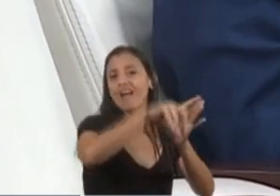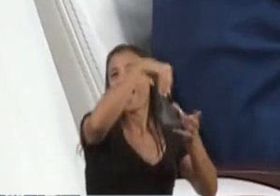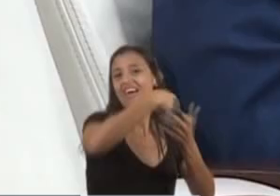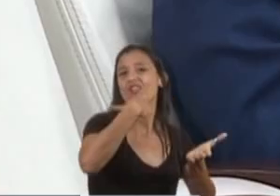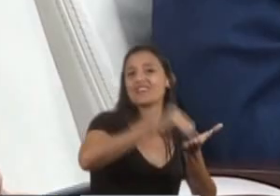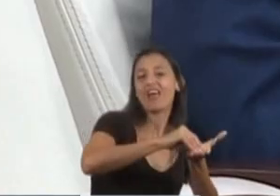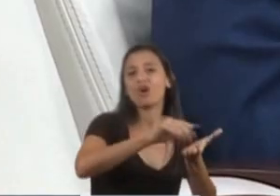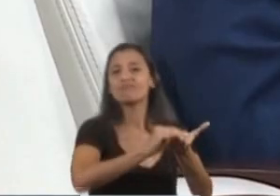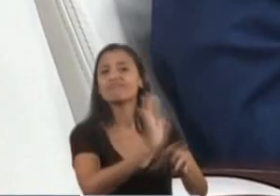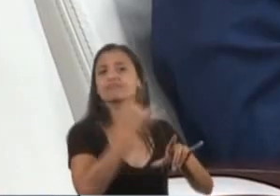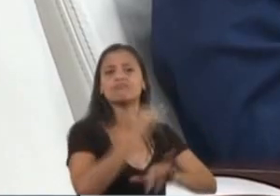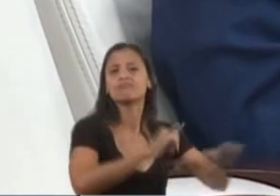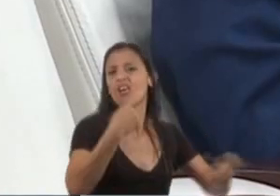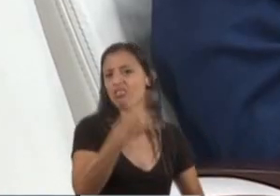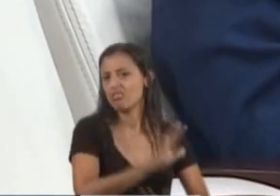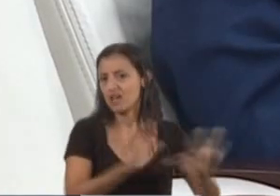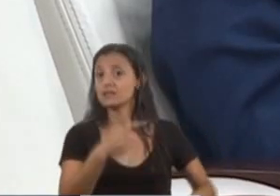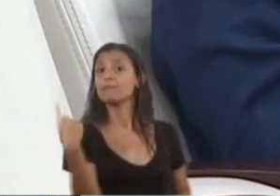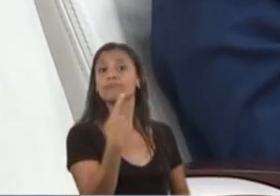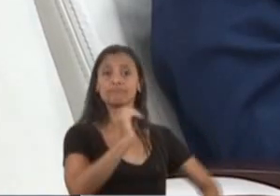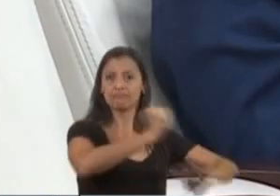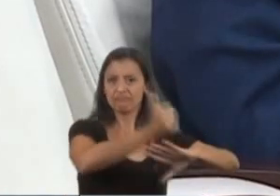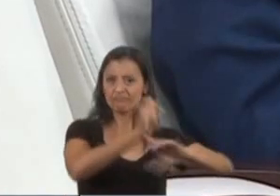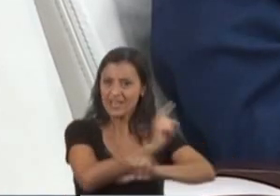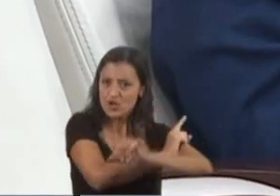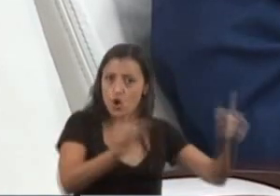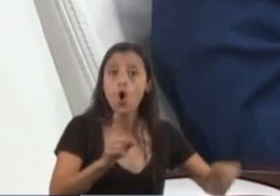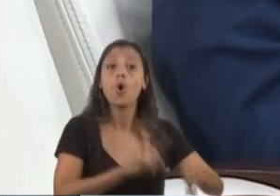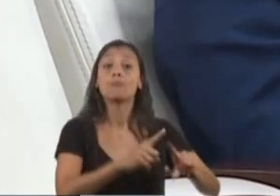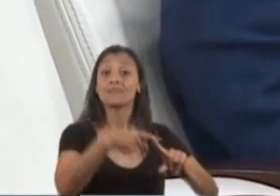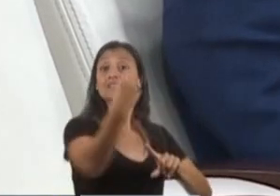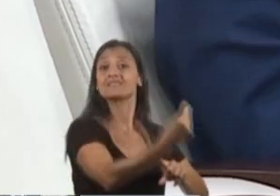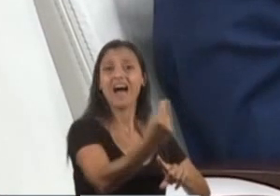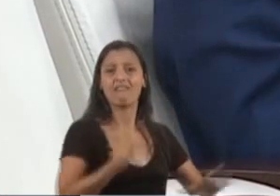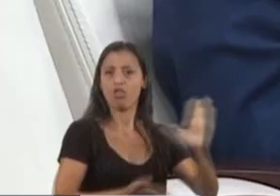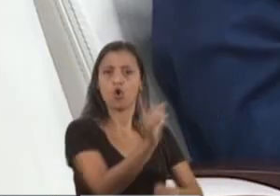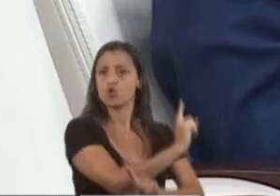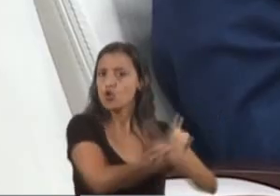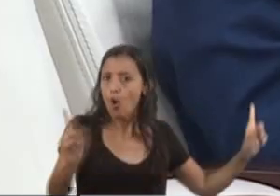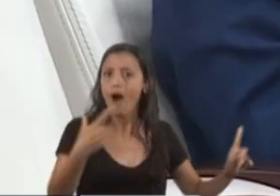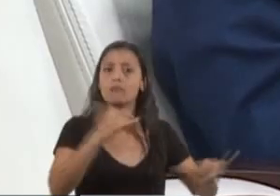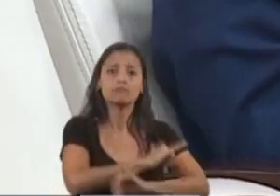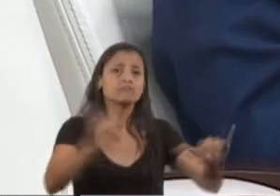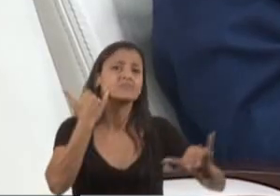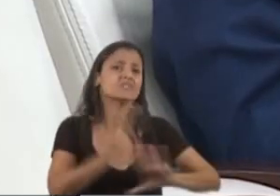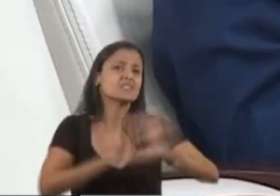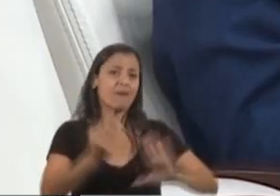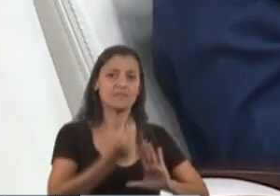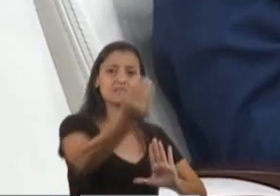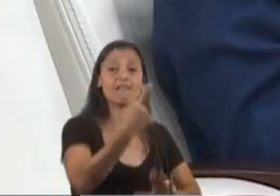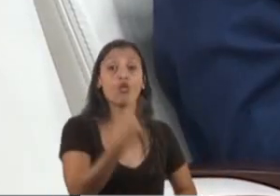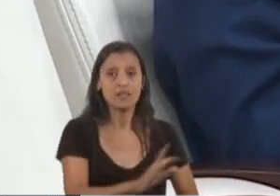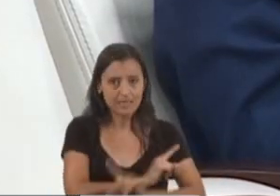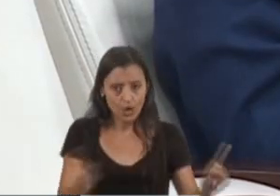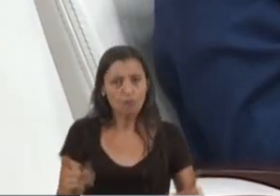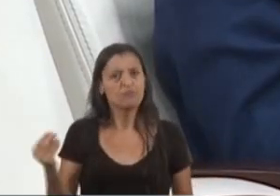Congreso de la Nación, que dijeron que no van a estar presentes en el inicio de las sesiones ordinarias el sábado que viene. ¿Qué